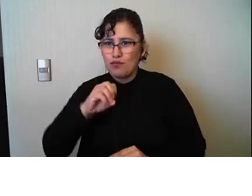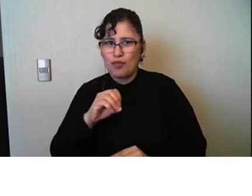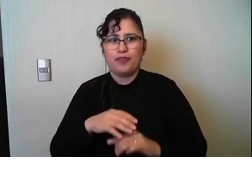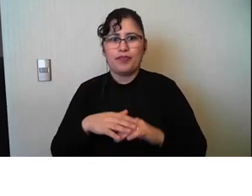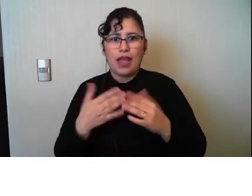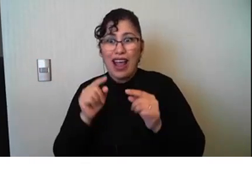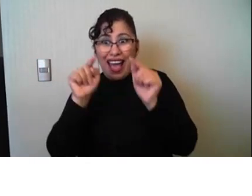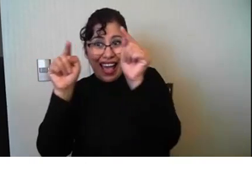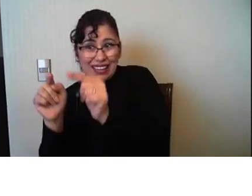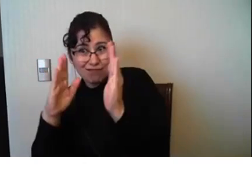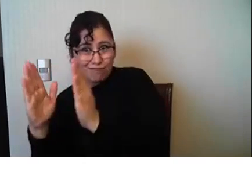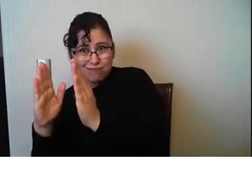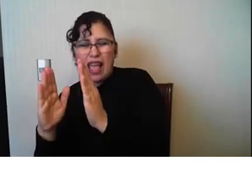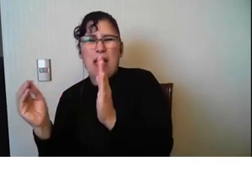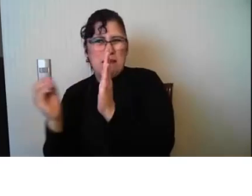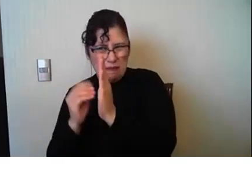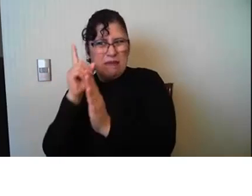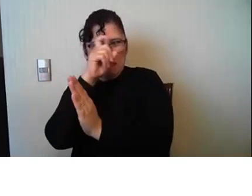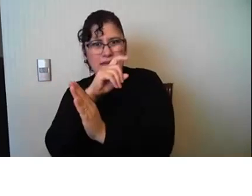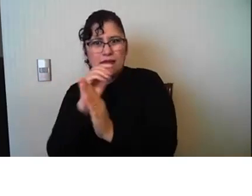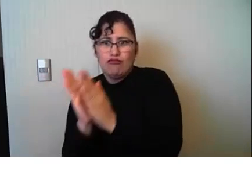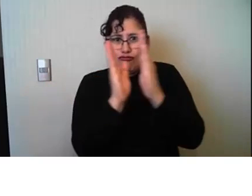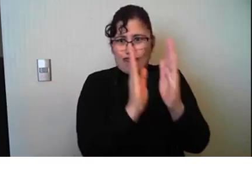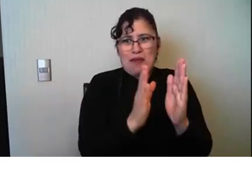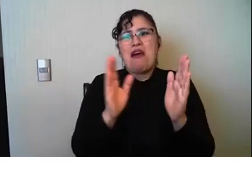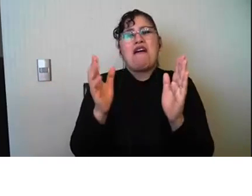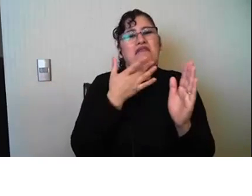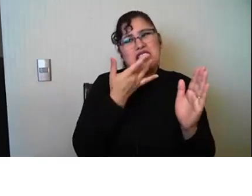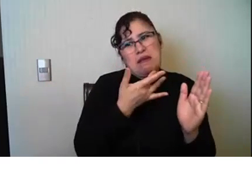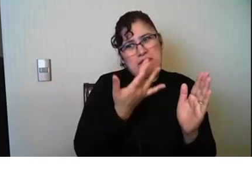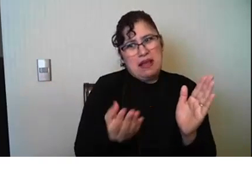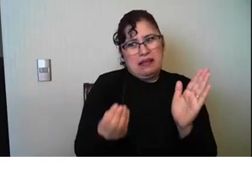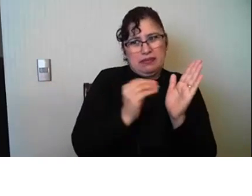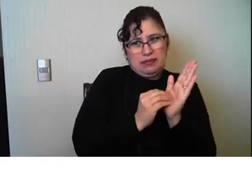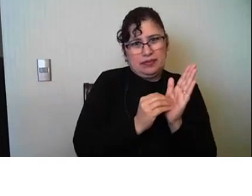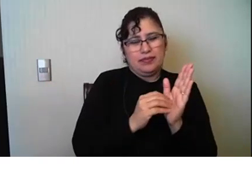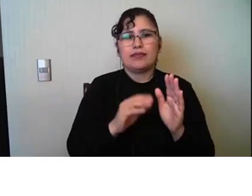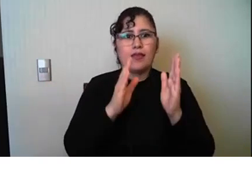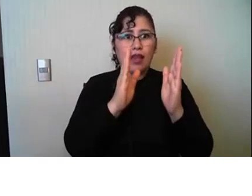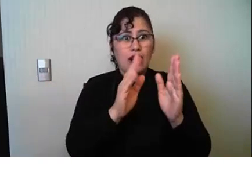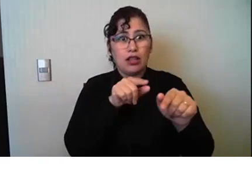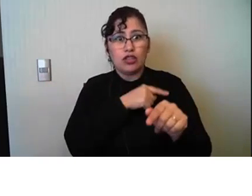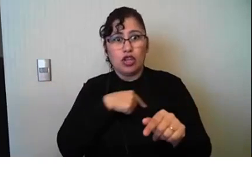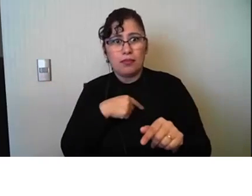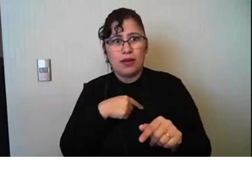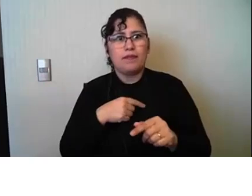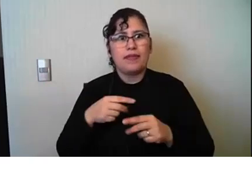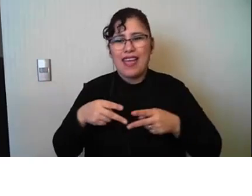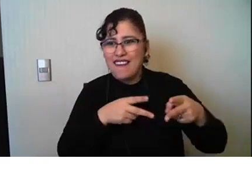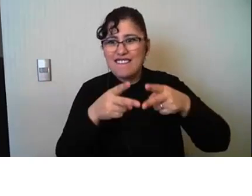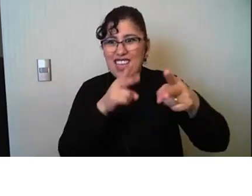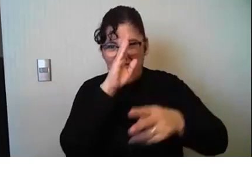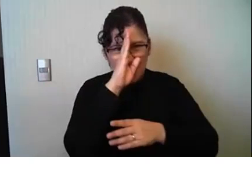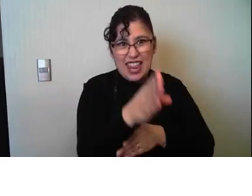este. A este que está aquí se le llama vía directa de los núcleos de la base, o